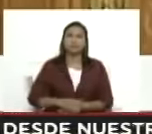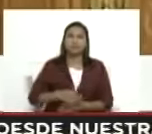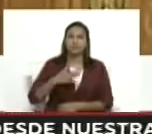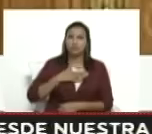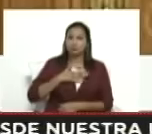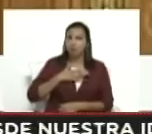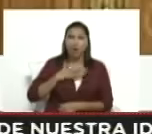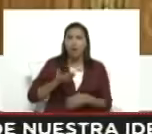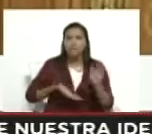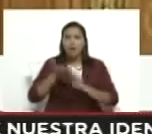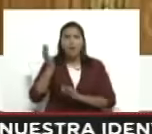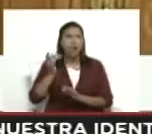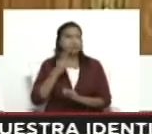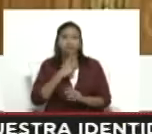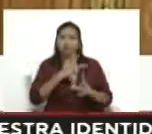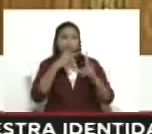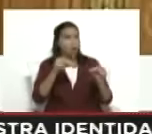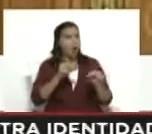decía,